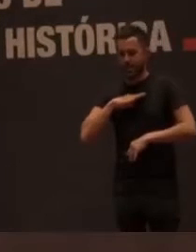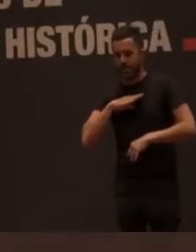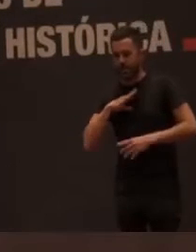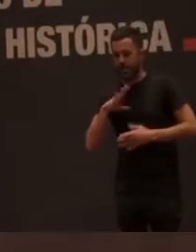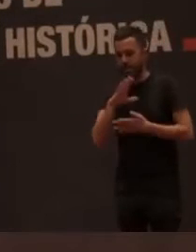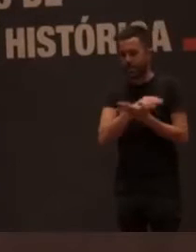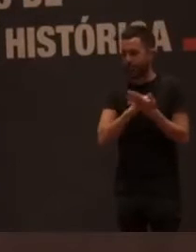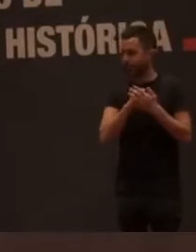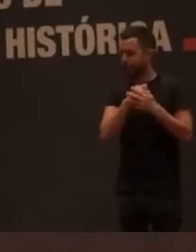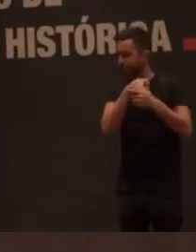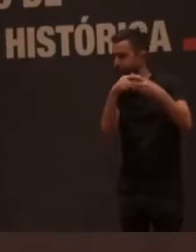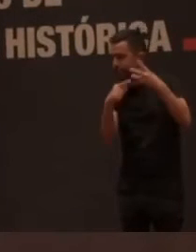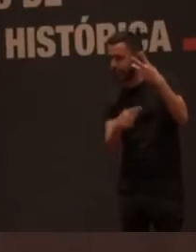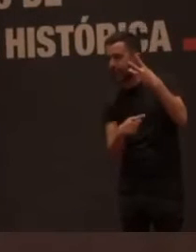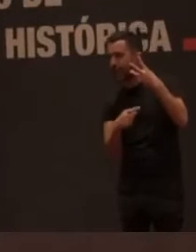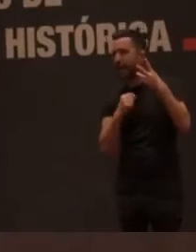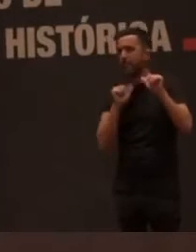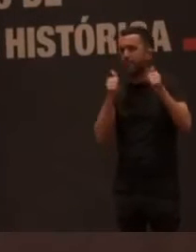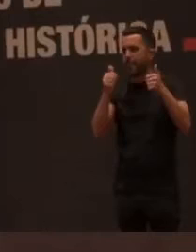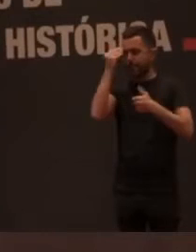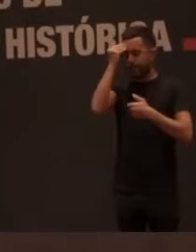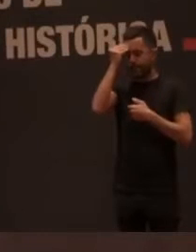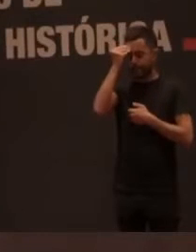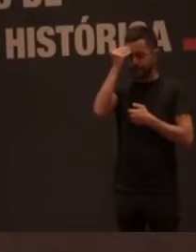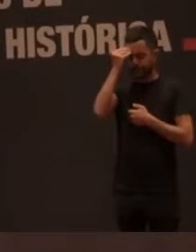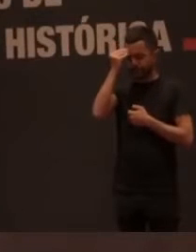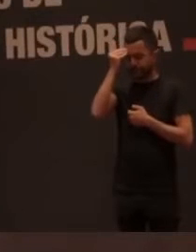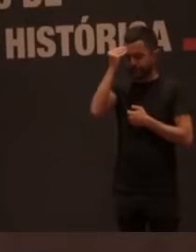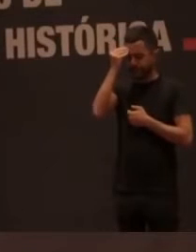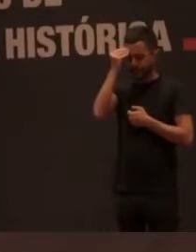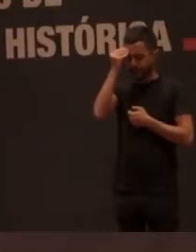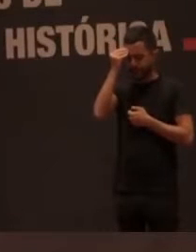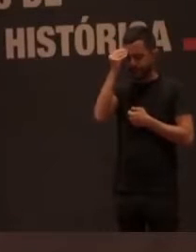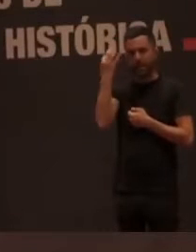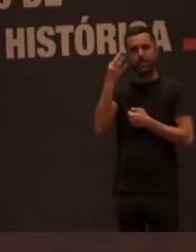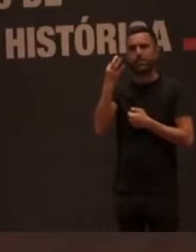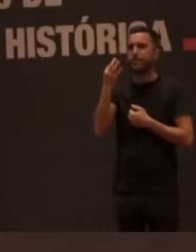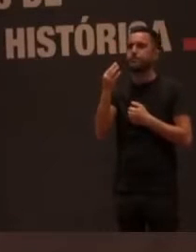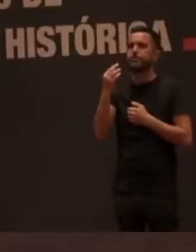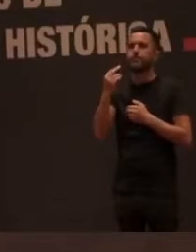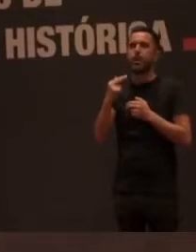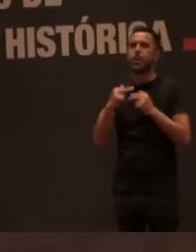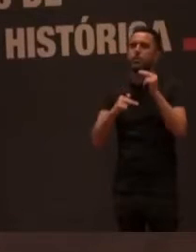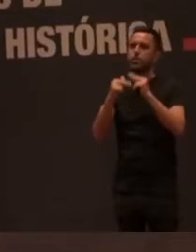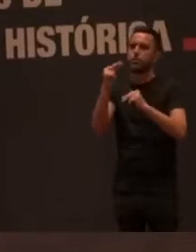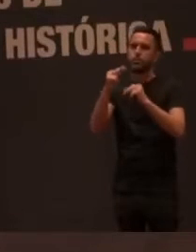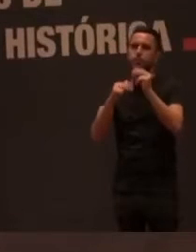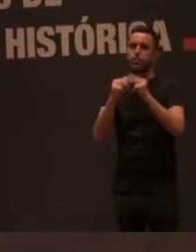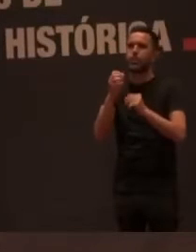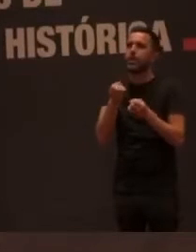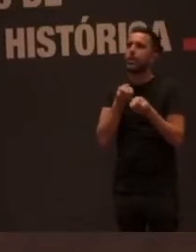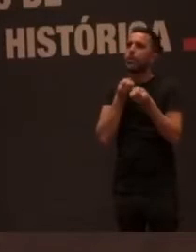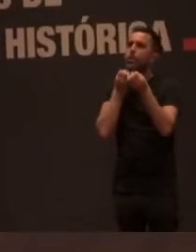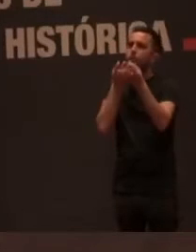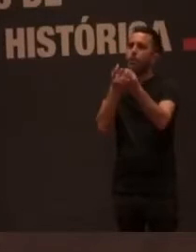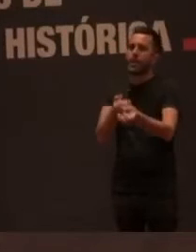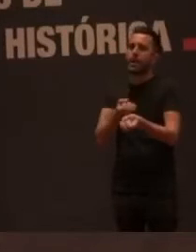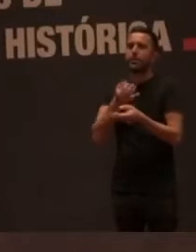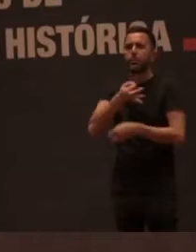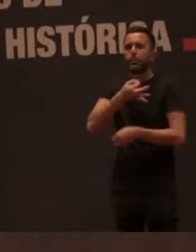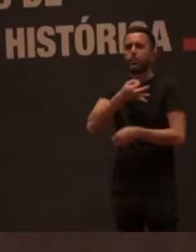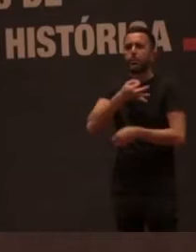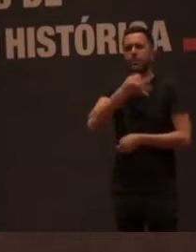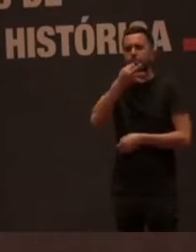empiecen a pensar en que se puede elaborar un discurso, un relato que